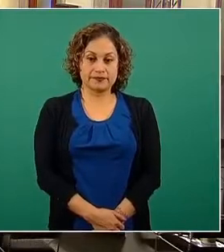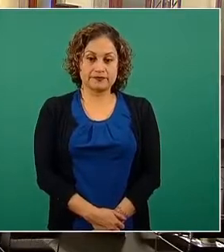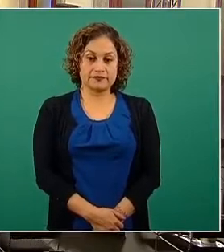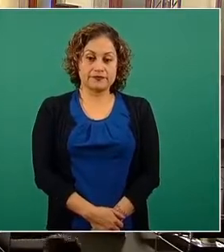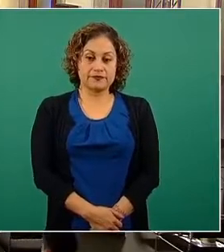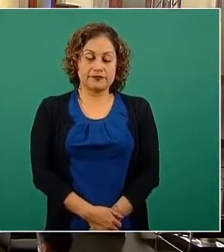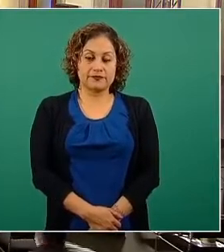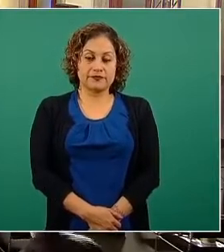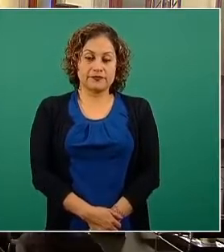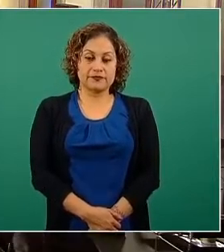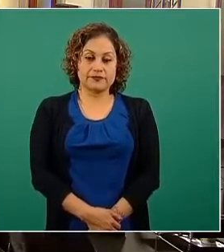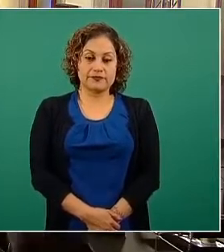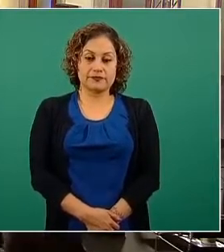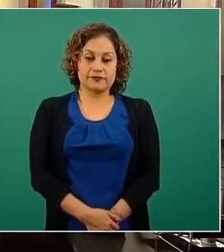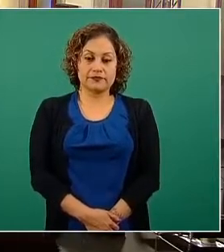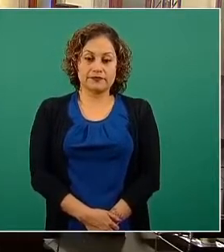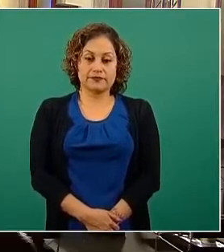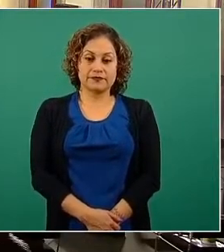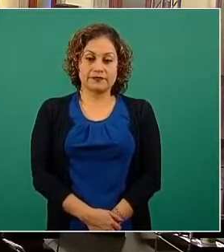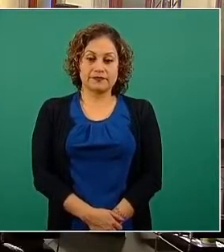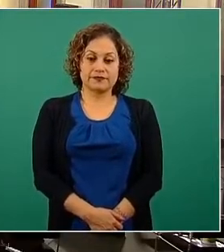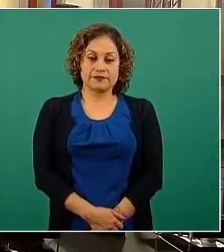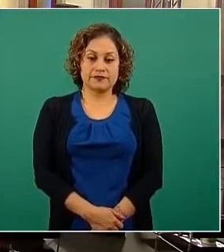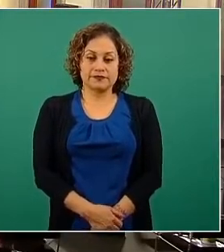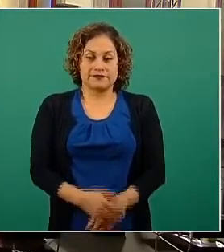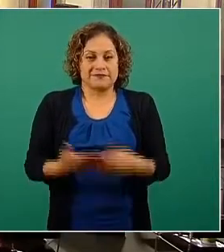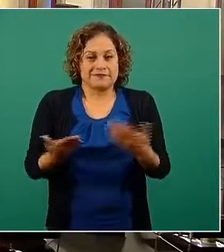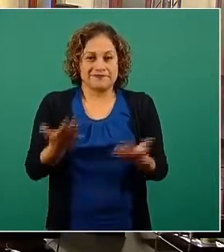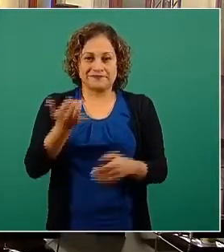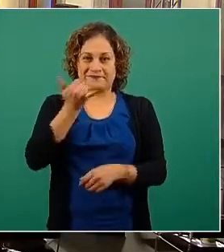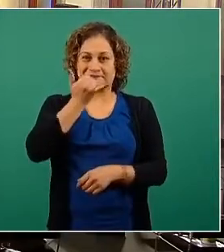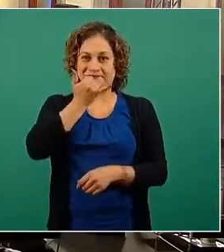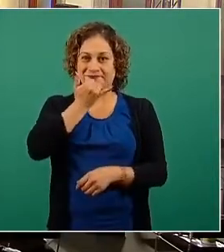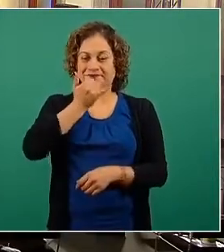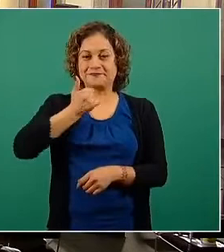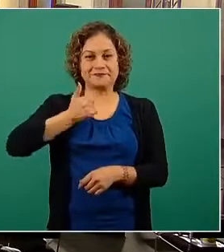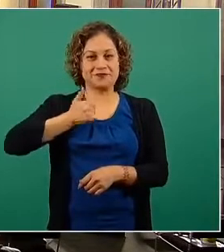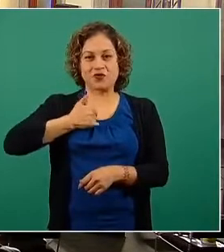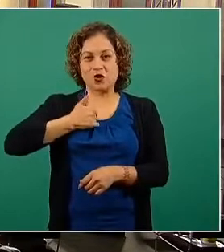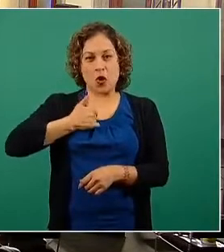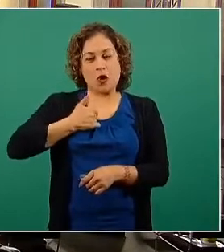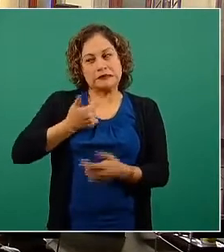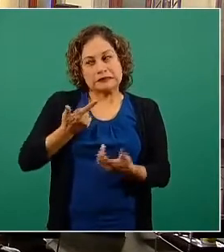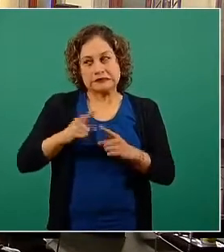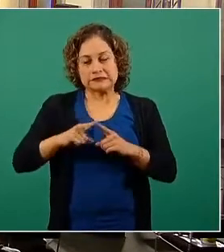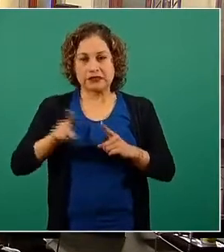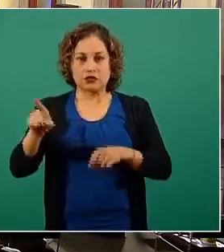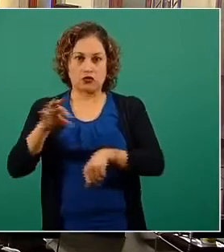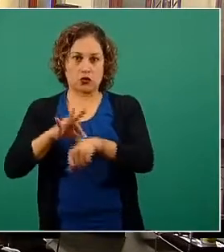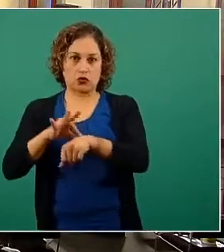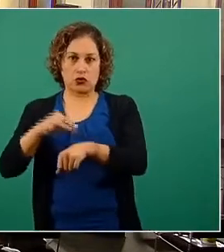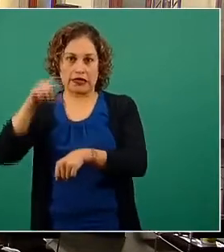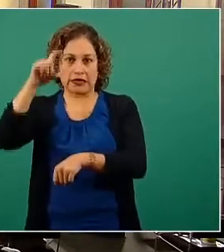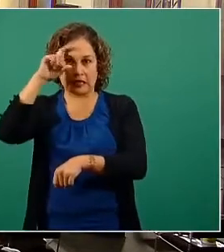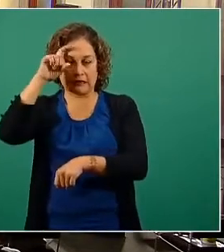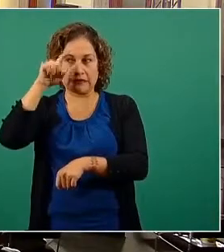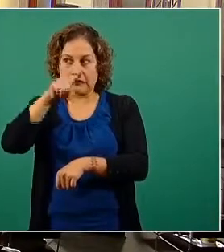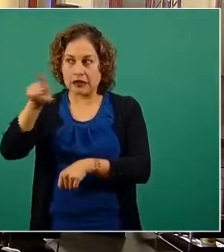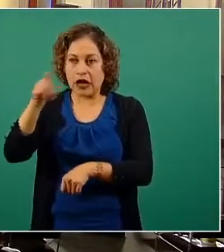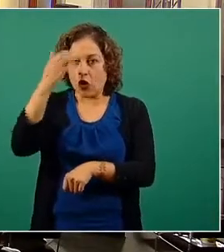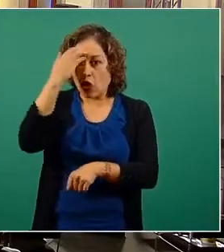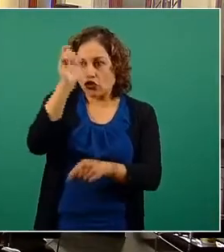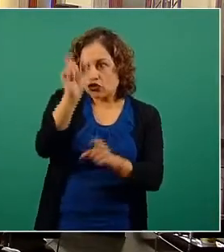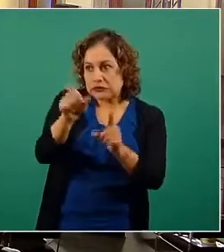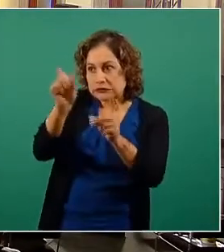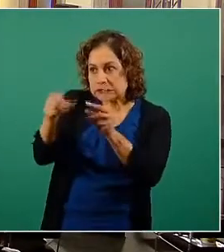Bueno, yo no soy tan afortunada como el doctor Gatell de conocer sus nombres, pero por favor y por favor, de este lado.